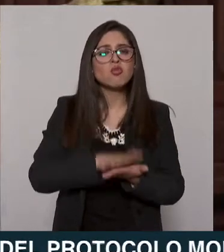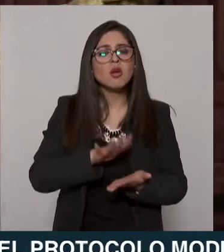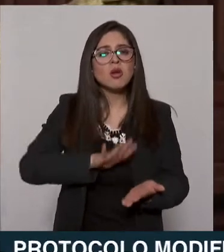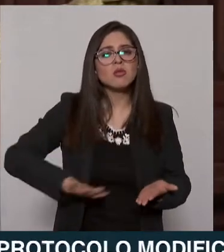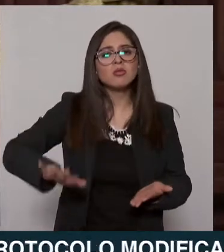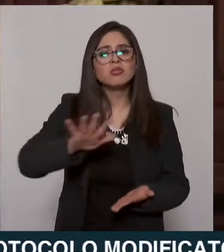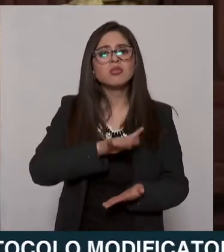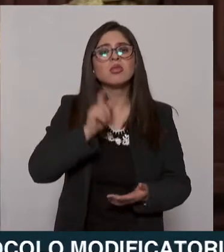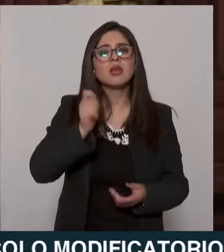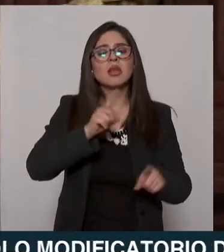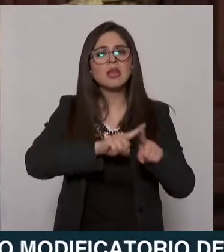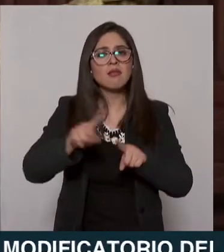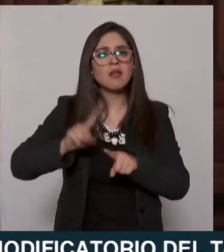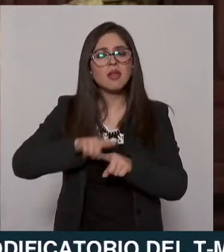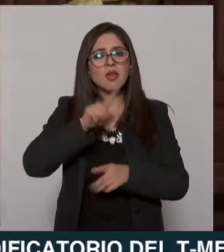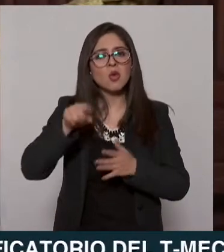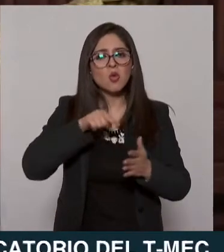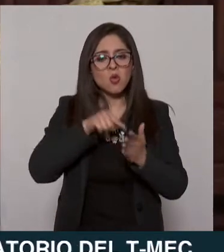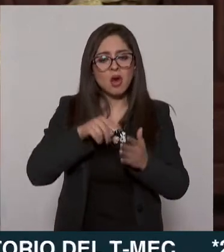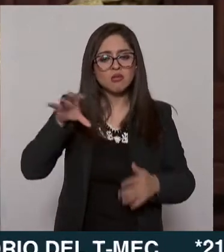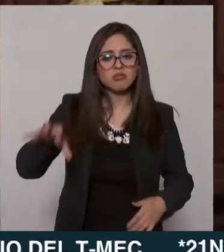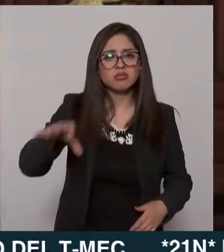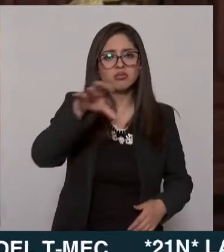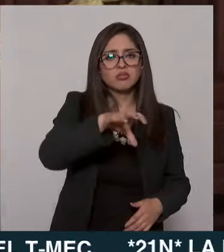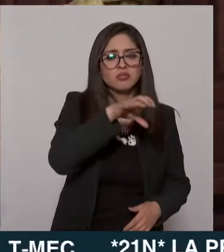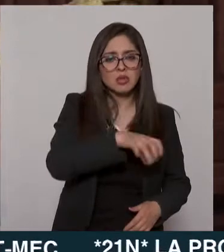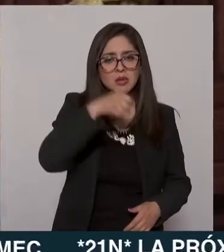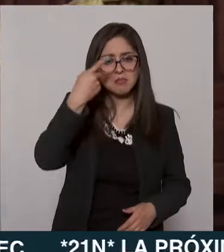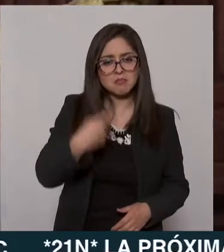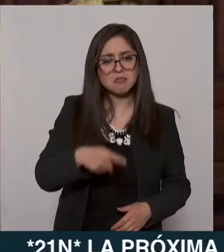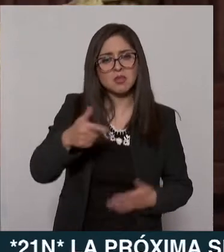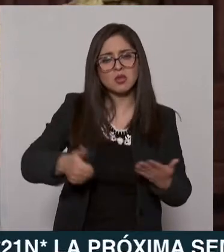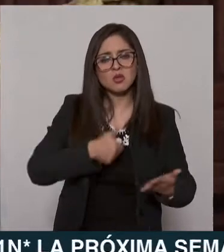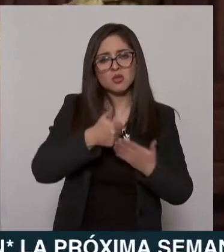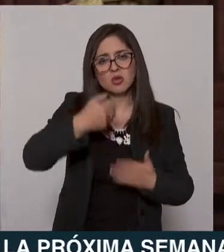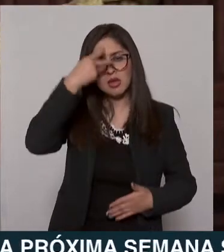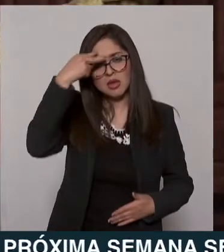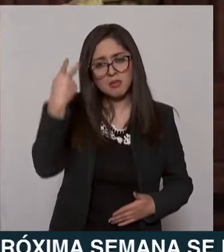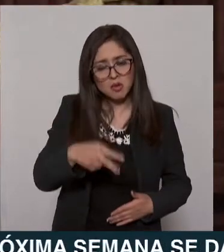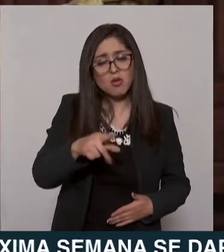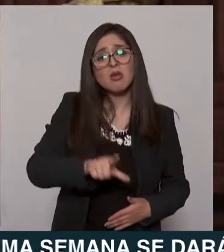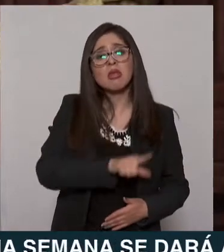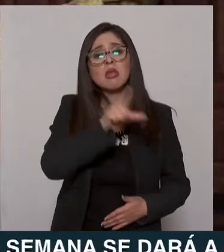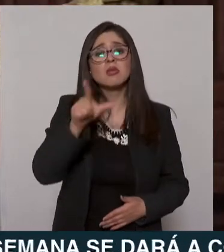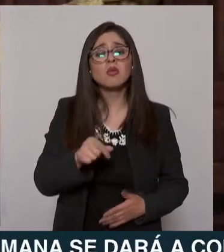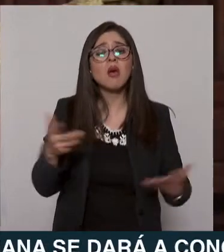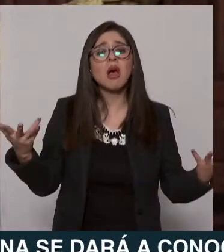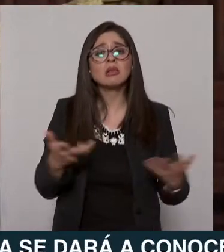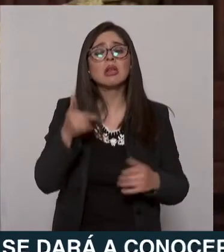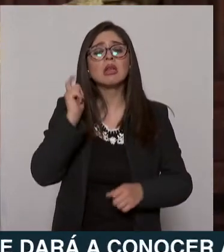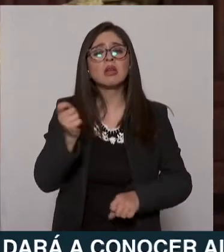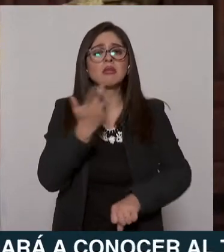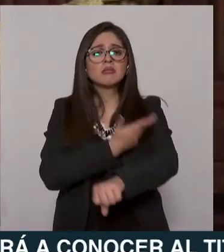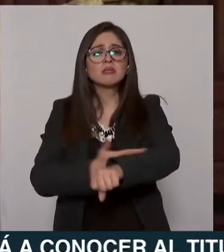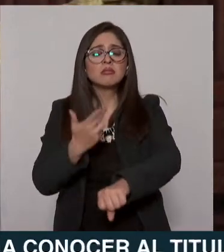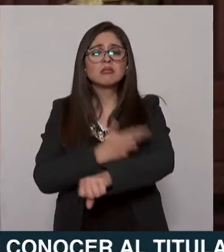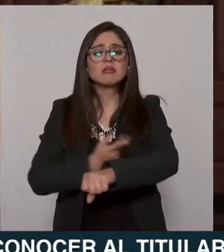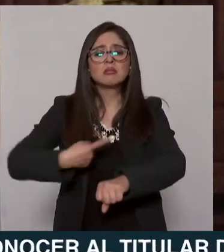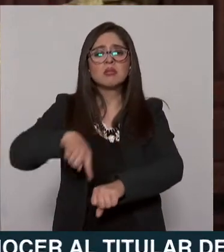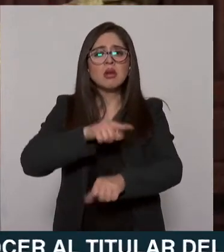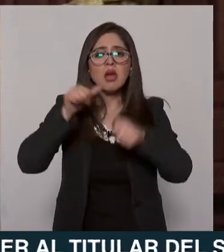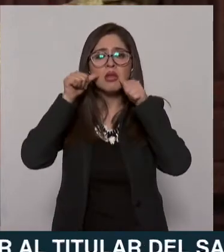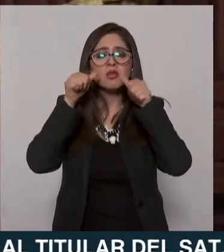de las demarcaciones territoriales de nuestra ciudad, al tiempo que se crean los mecanismos para la atención